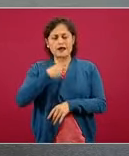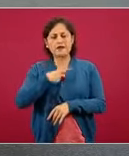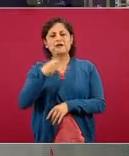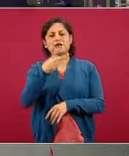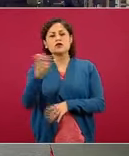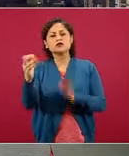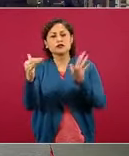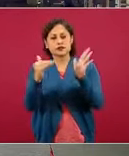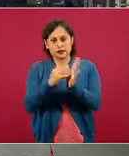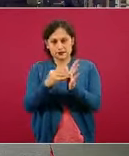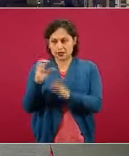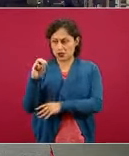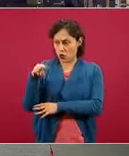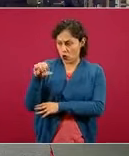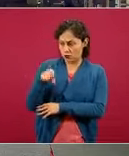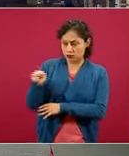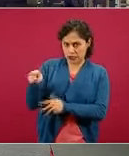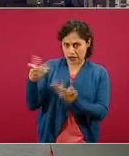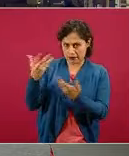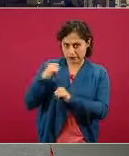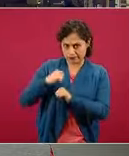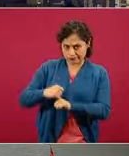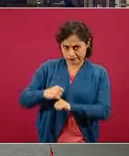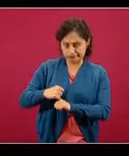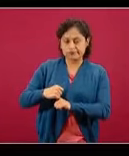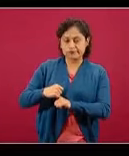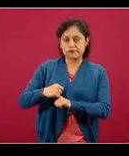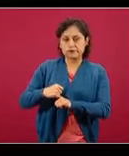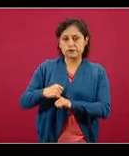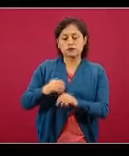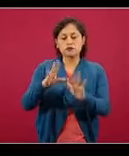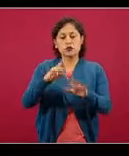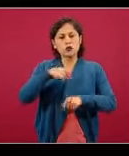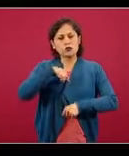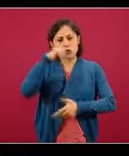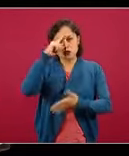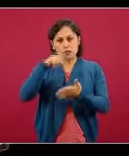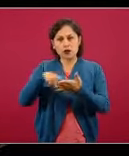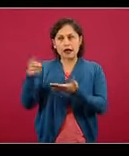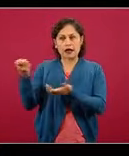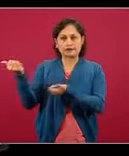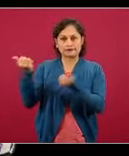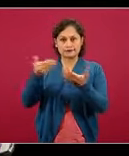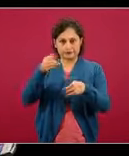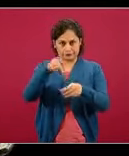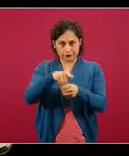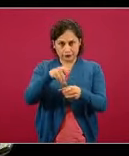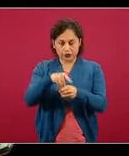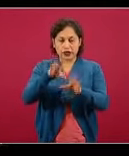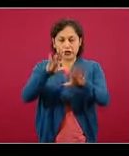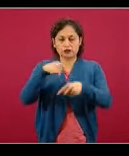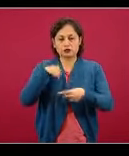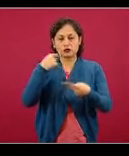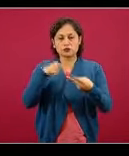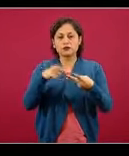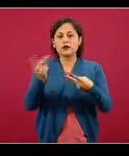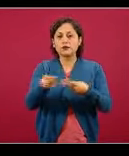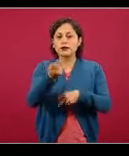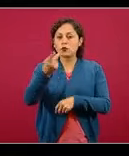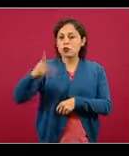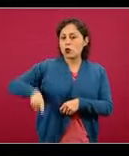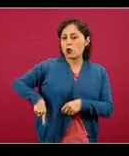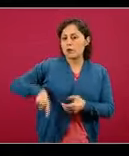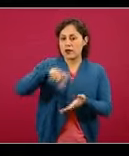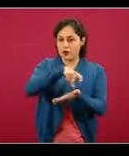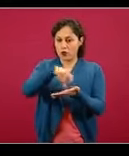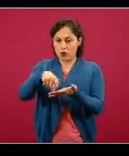200,000 por parte de la OMS, y que entiendo son donadas, y quiero saber cuántas va a comprar el gobierno, de